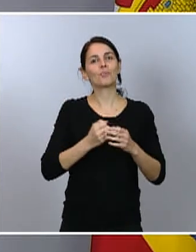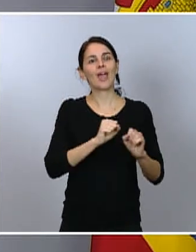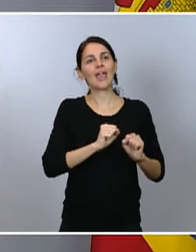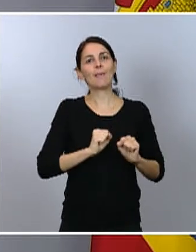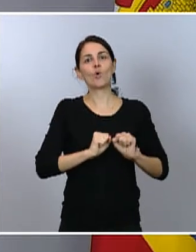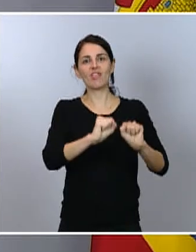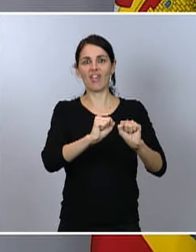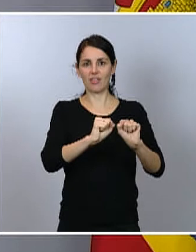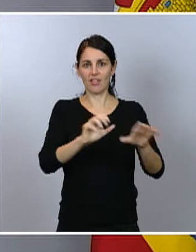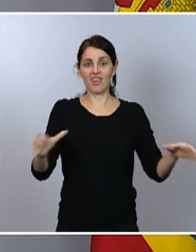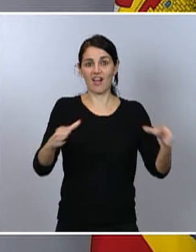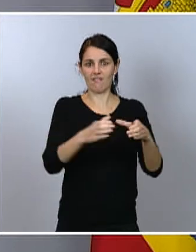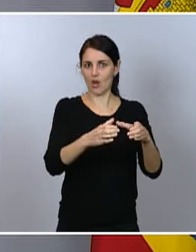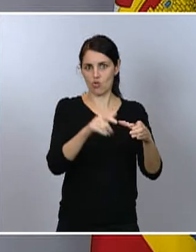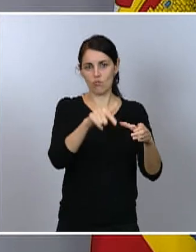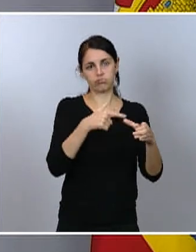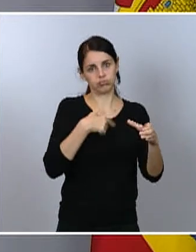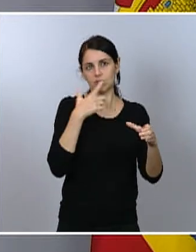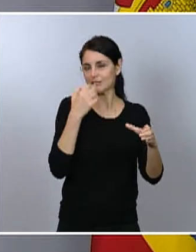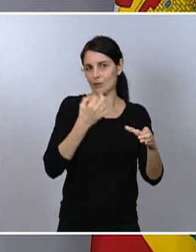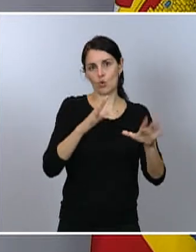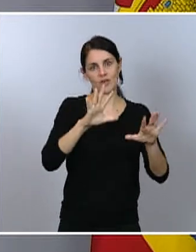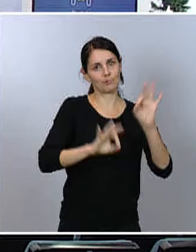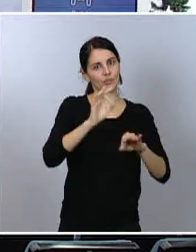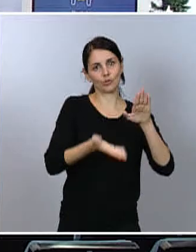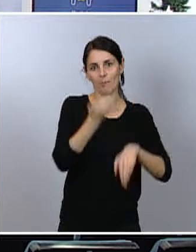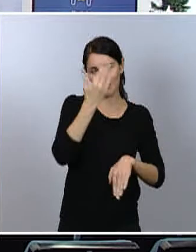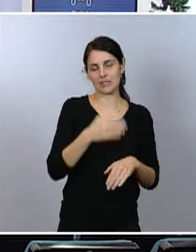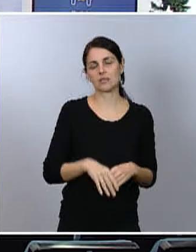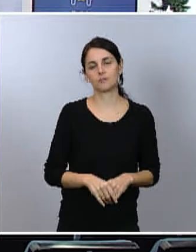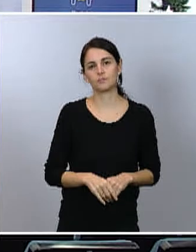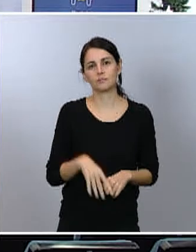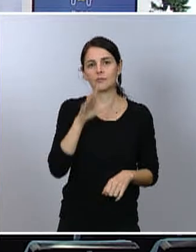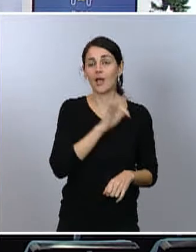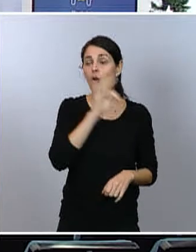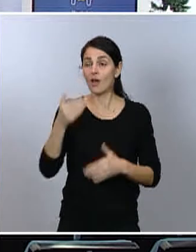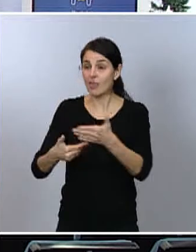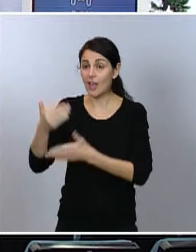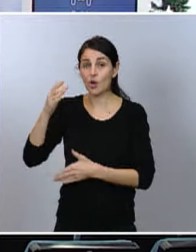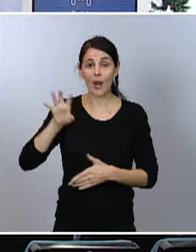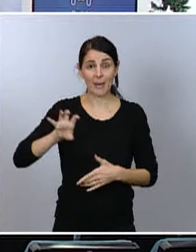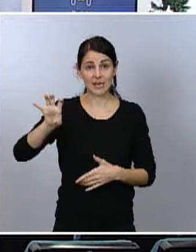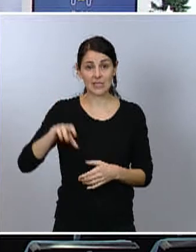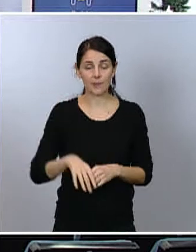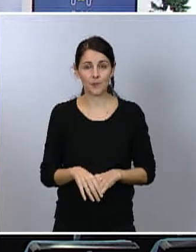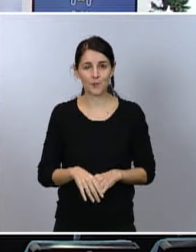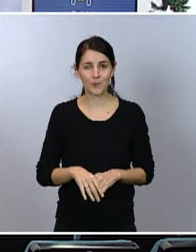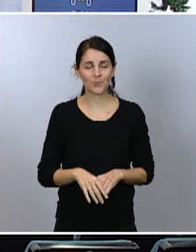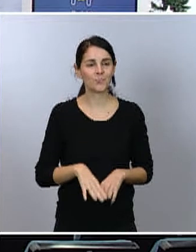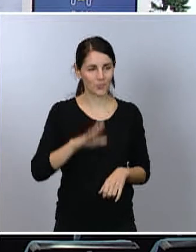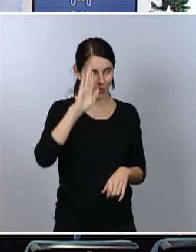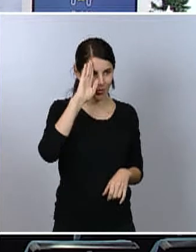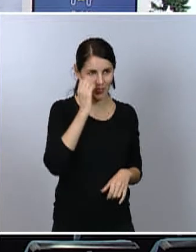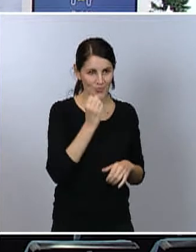10% que tenemos ahora mismo. Pablo Linde, del diario El País. Sí, hola, buenas. Era